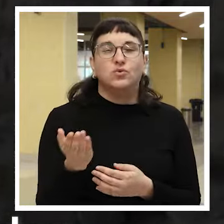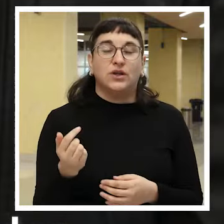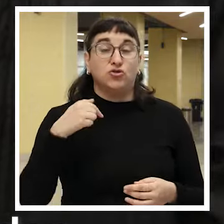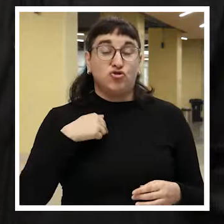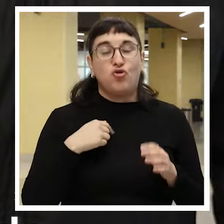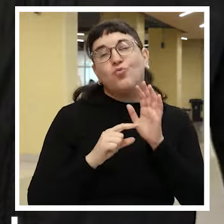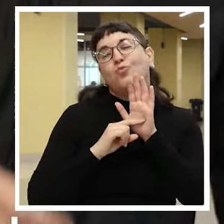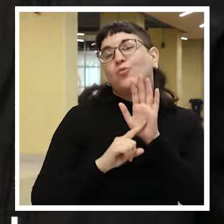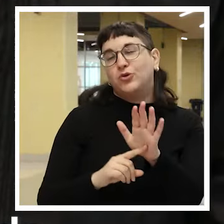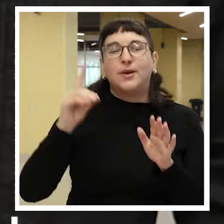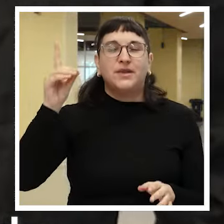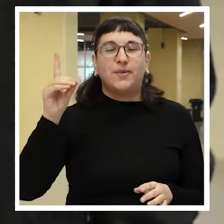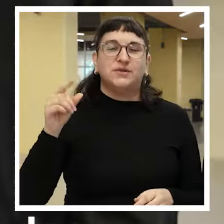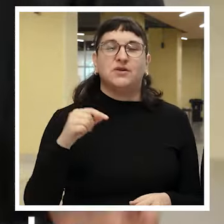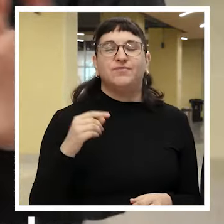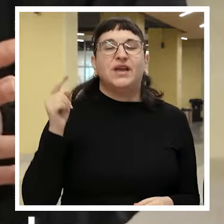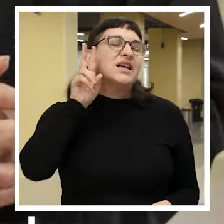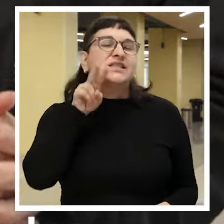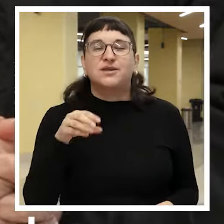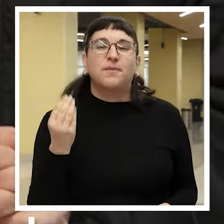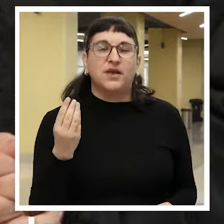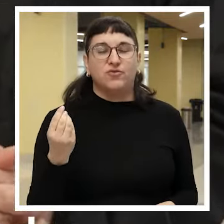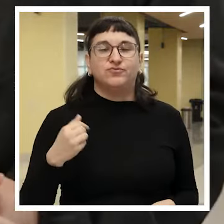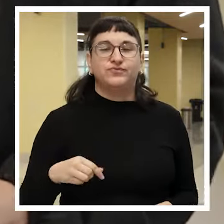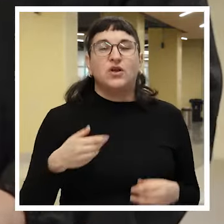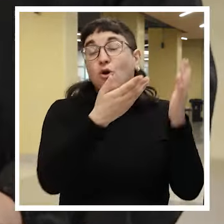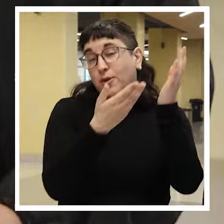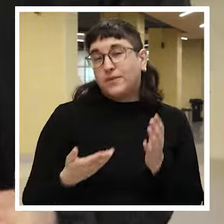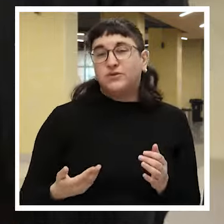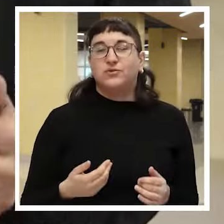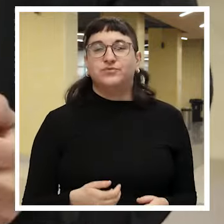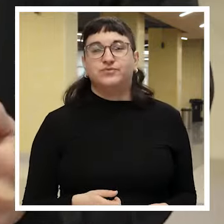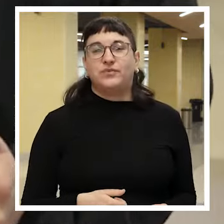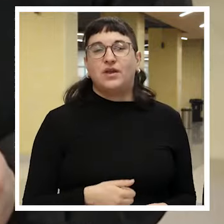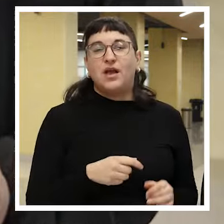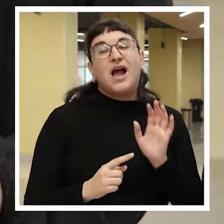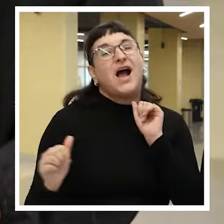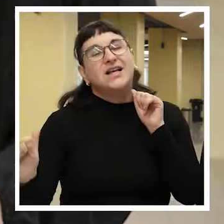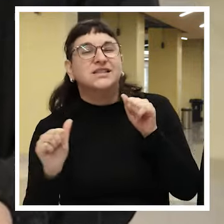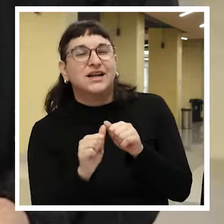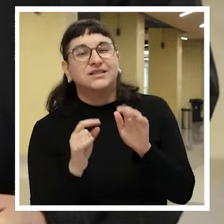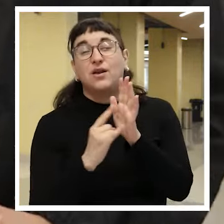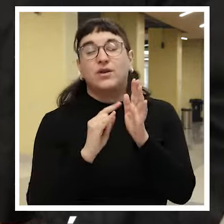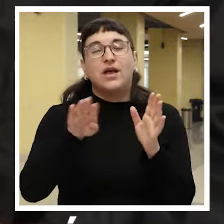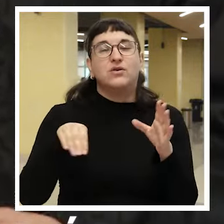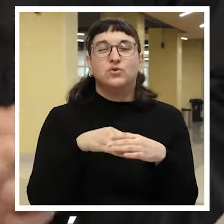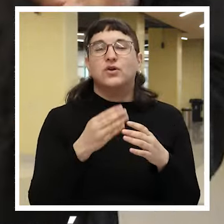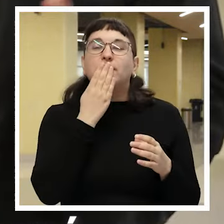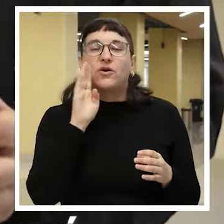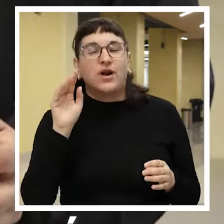pueden reportarse, no les dé miedo. Así que los dejo invitados, espero que puedan pues acercarse y así poder mejorar